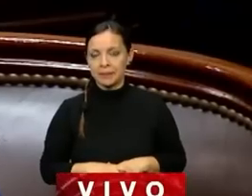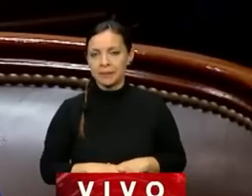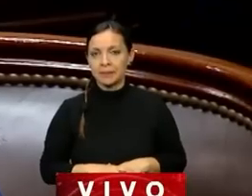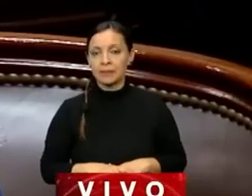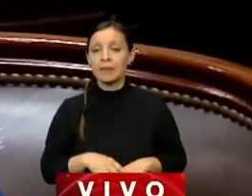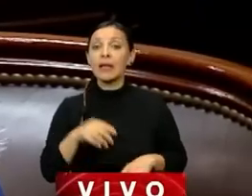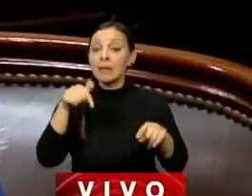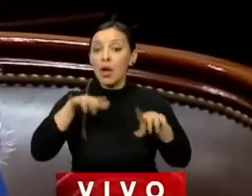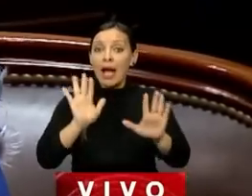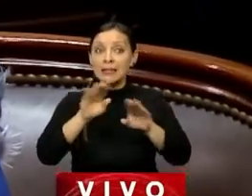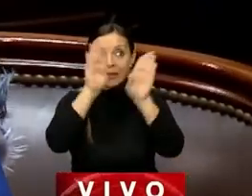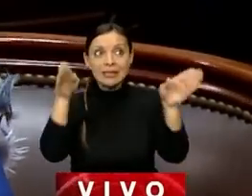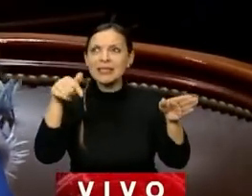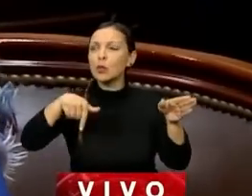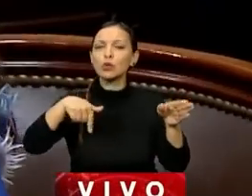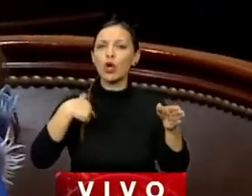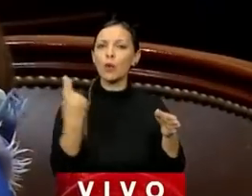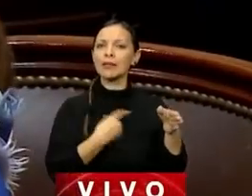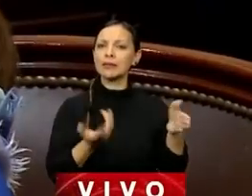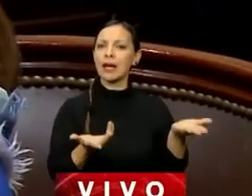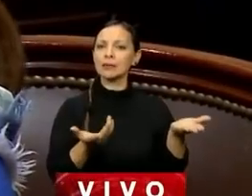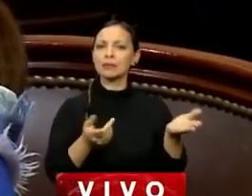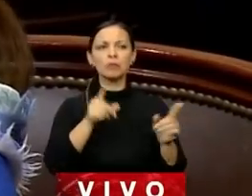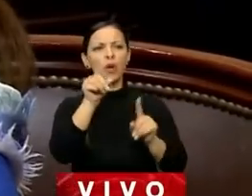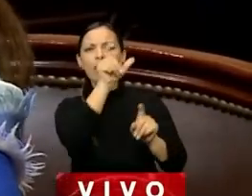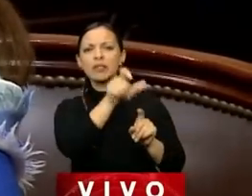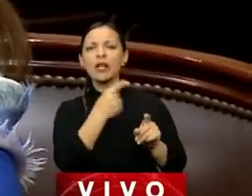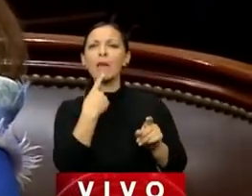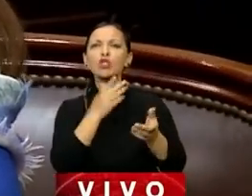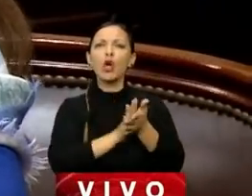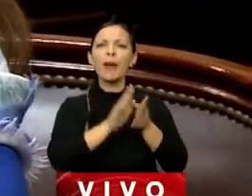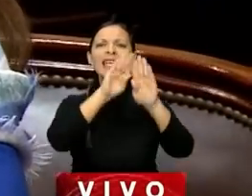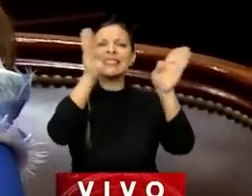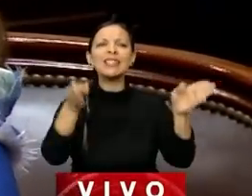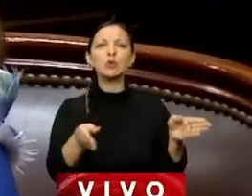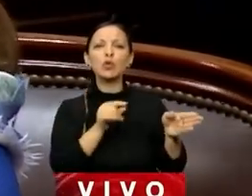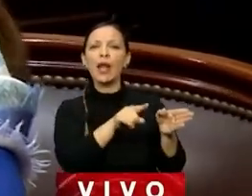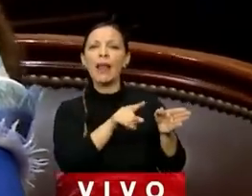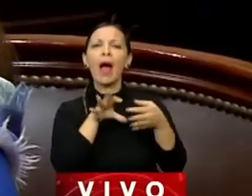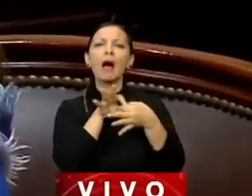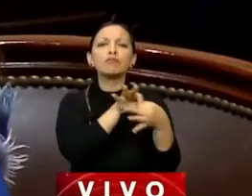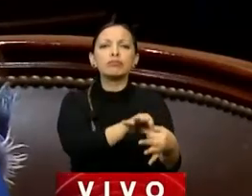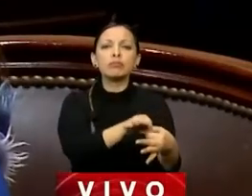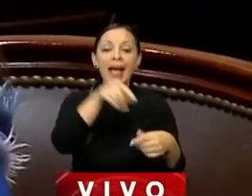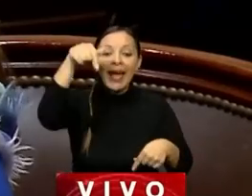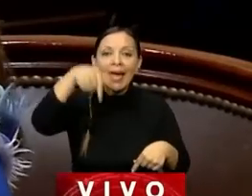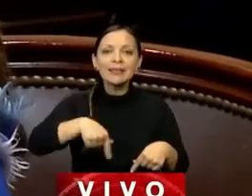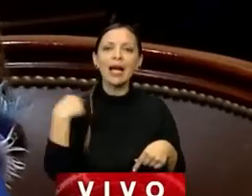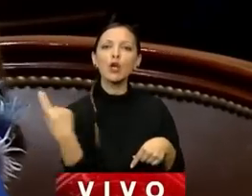Pero esta es nuestra institución, porque alguien habló de institucionalidad y correspondencias. Esta